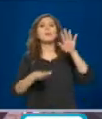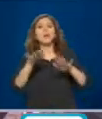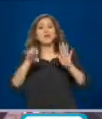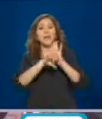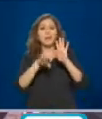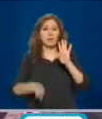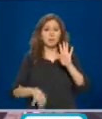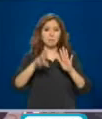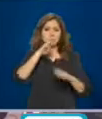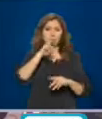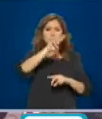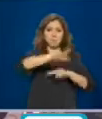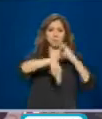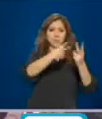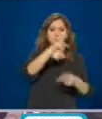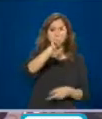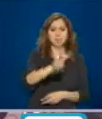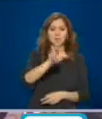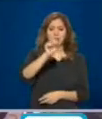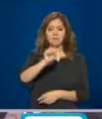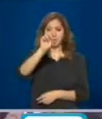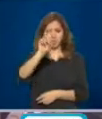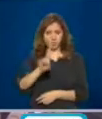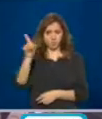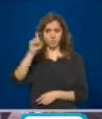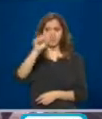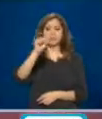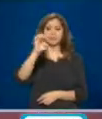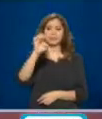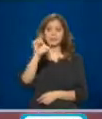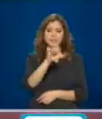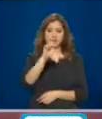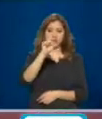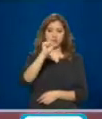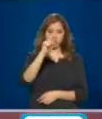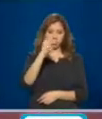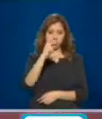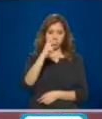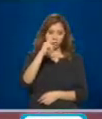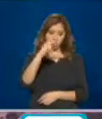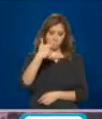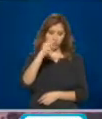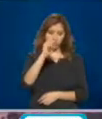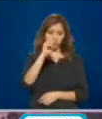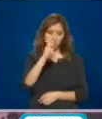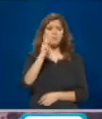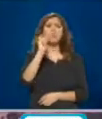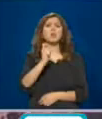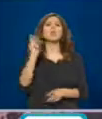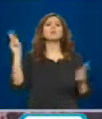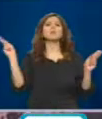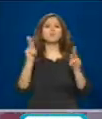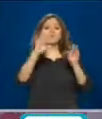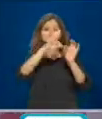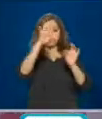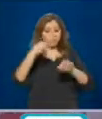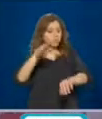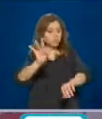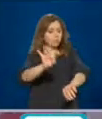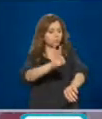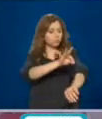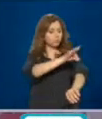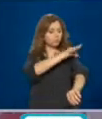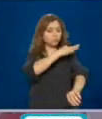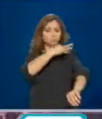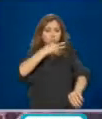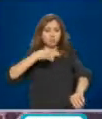sex shop este fin de semana? Y ahí, por ejemplo, venden plumitas, ¿no? Plumitas de ave que tú puedes pasar en el cuerpo de tu pareja. A lo